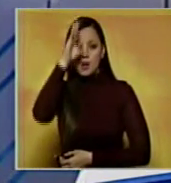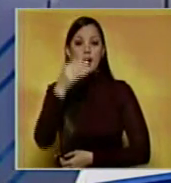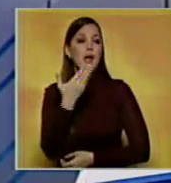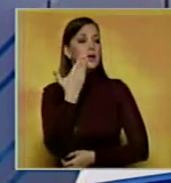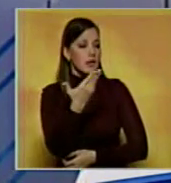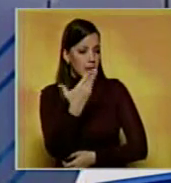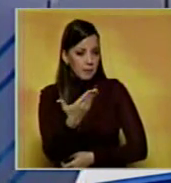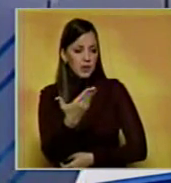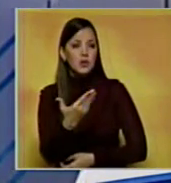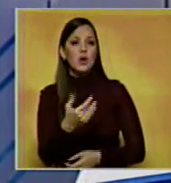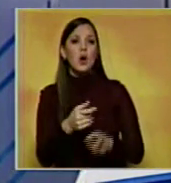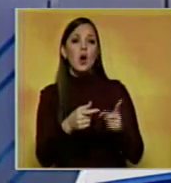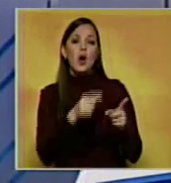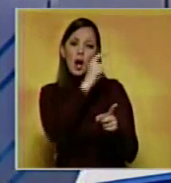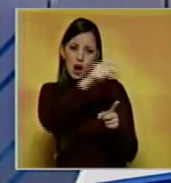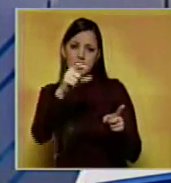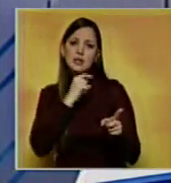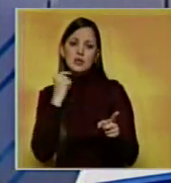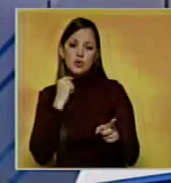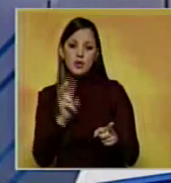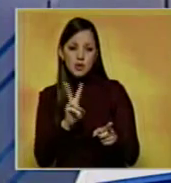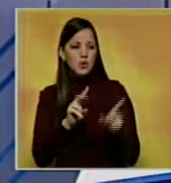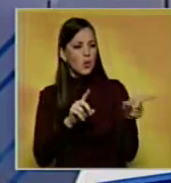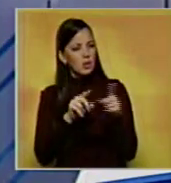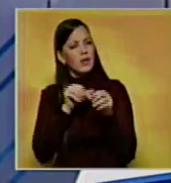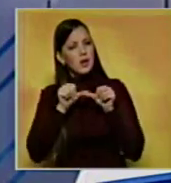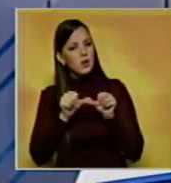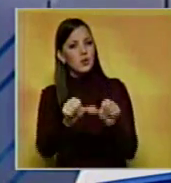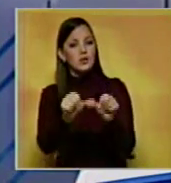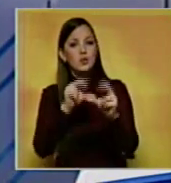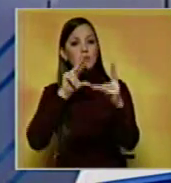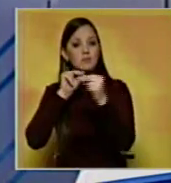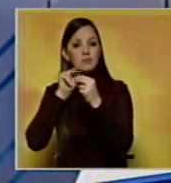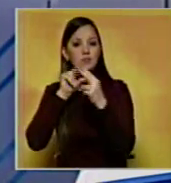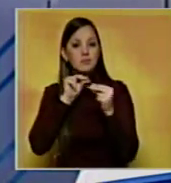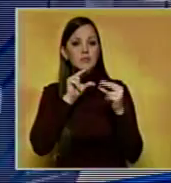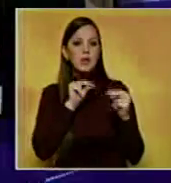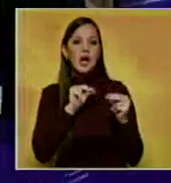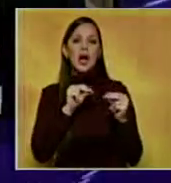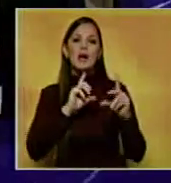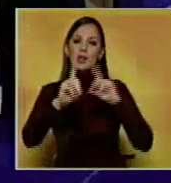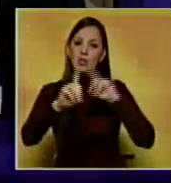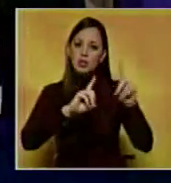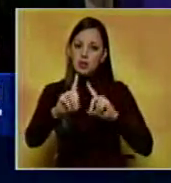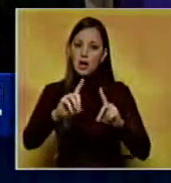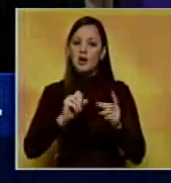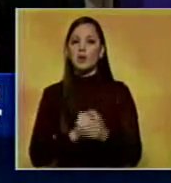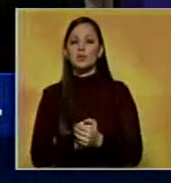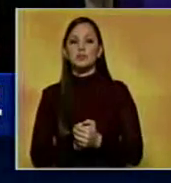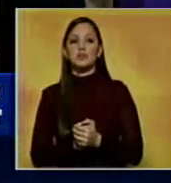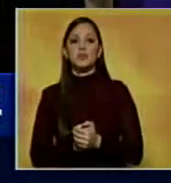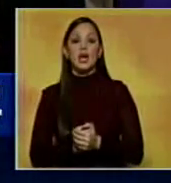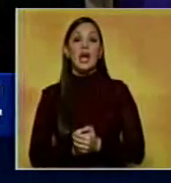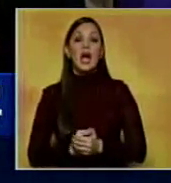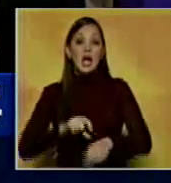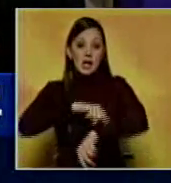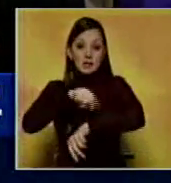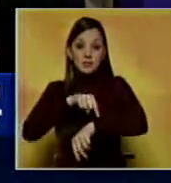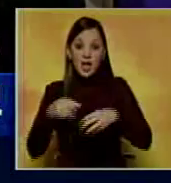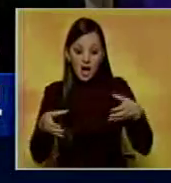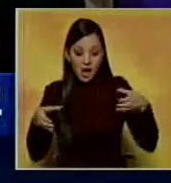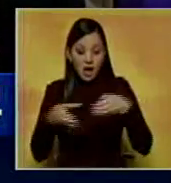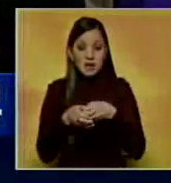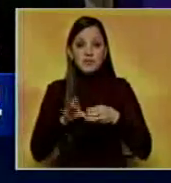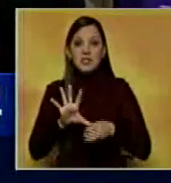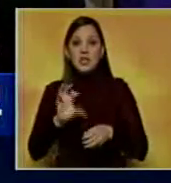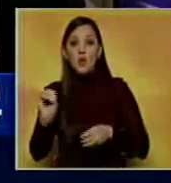promoviendo el diálogo y la reconciliación del país como prioridad pastoral durante la reunión de 50 minutos la directiva de la